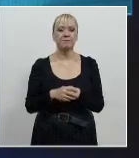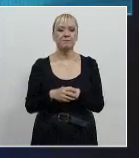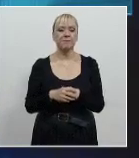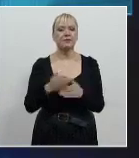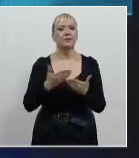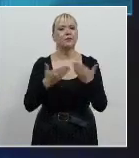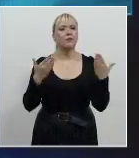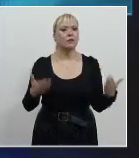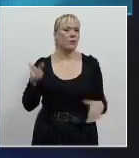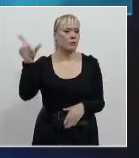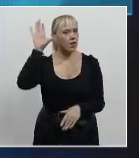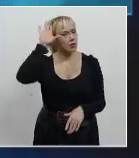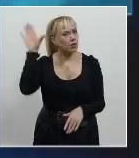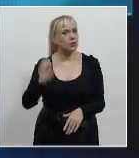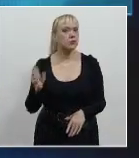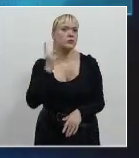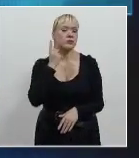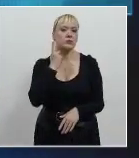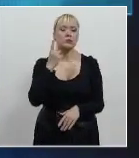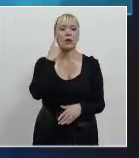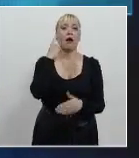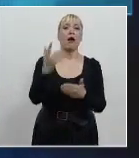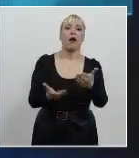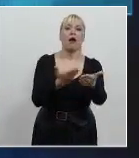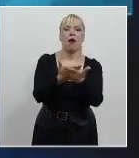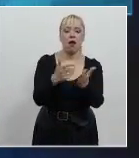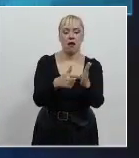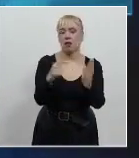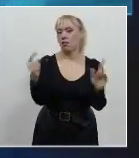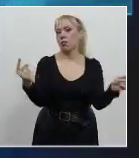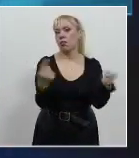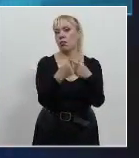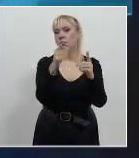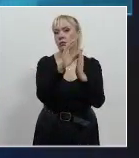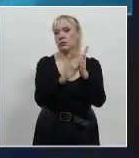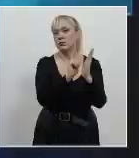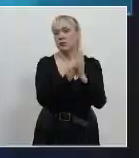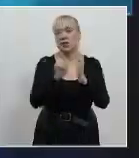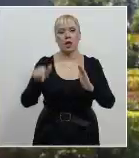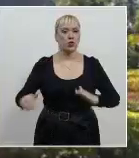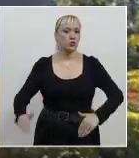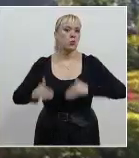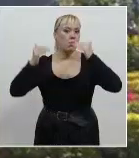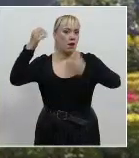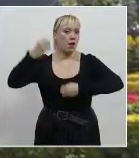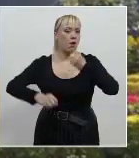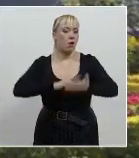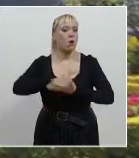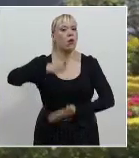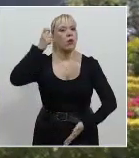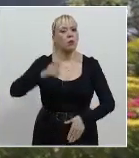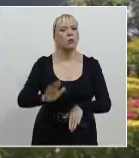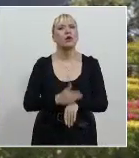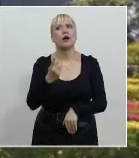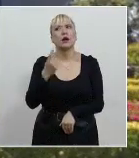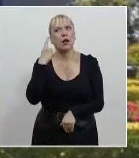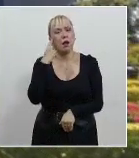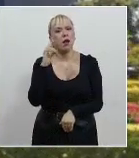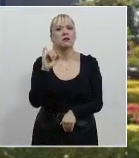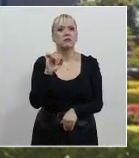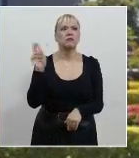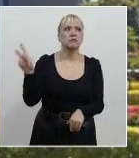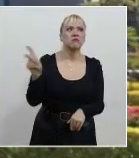El Congreso de Morelos interpuso una controversia constitucional ante la Suprema Corte de Justicia de la Nación al considerar que